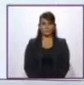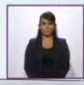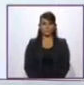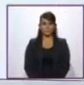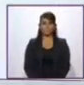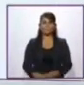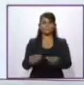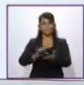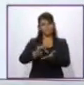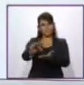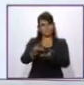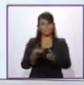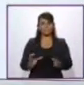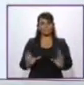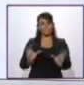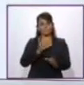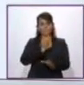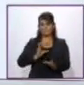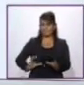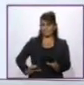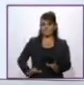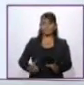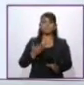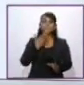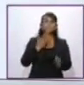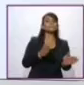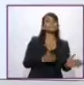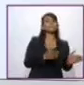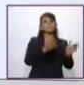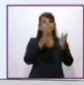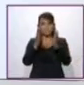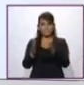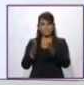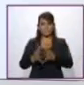Muchas gracias, candidata. Terminó su tiempo. Seguimos adelante.